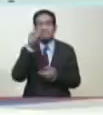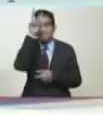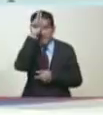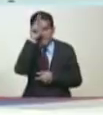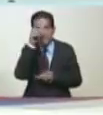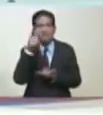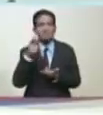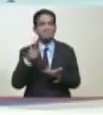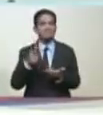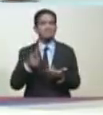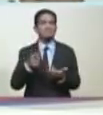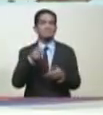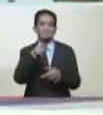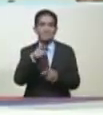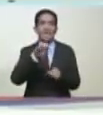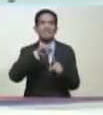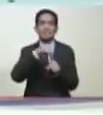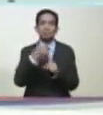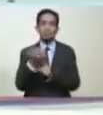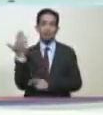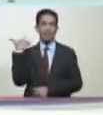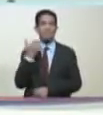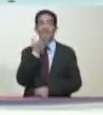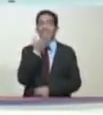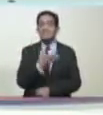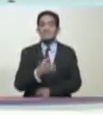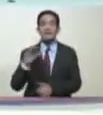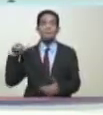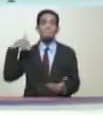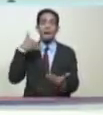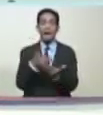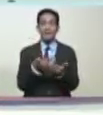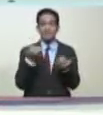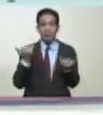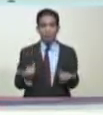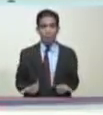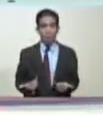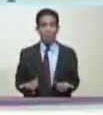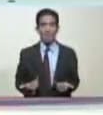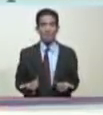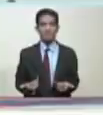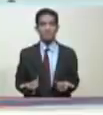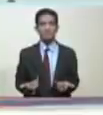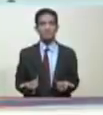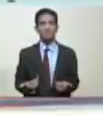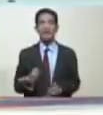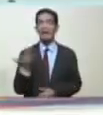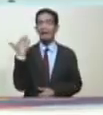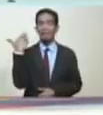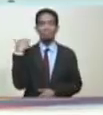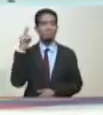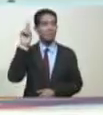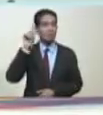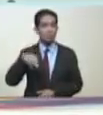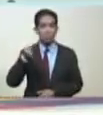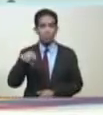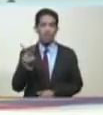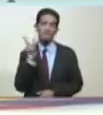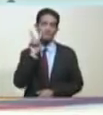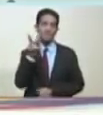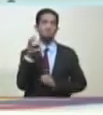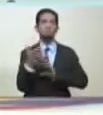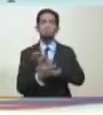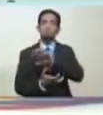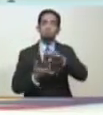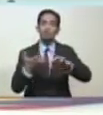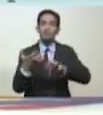neoliberal, desde el mes de diciembre hasta el mes de mayo, no se había conocido nunca jamás en la